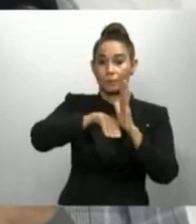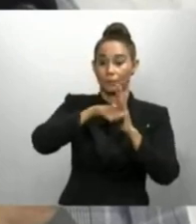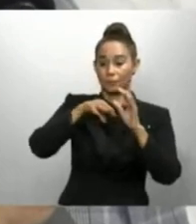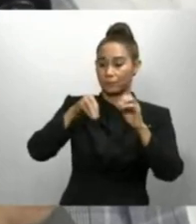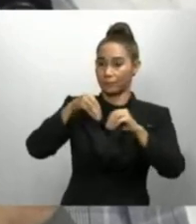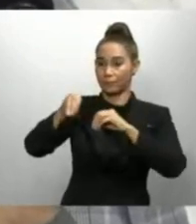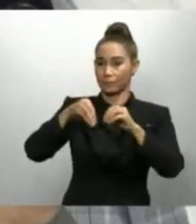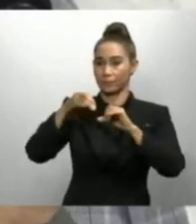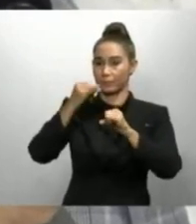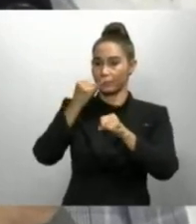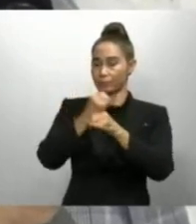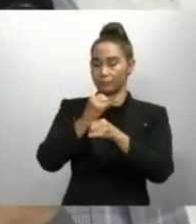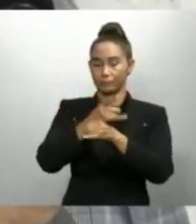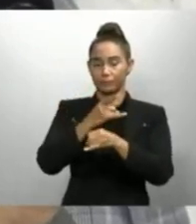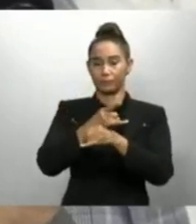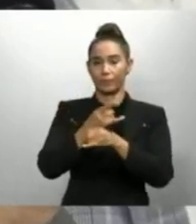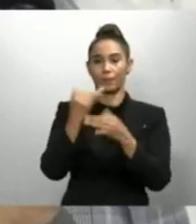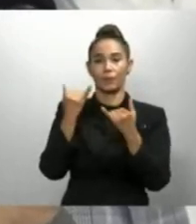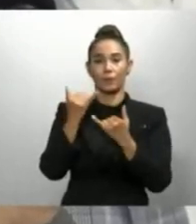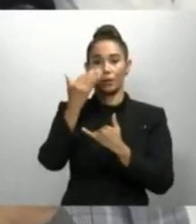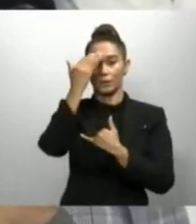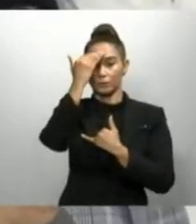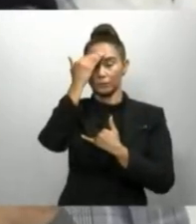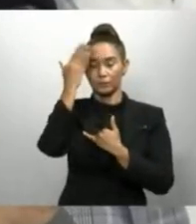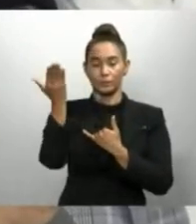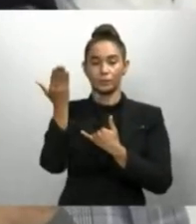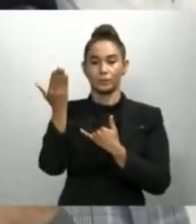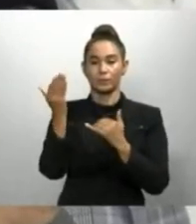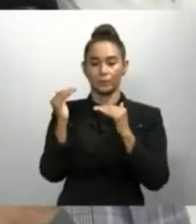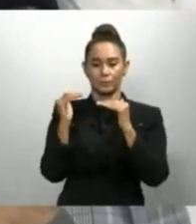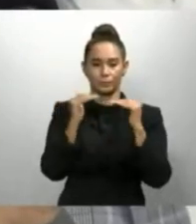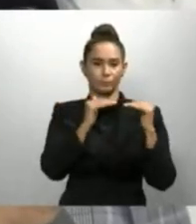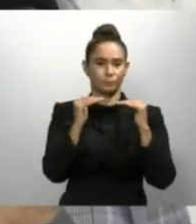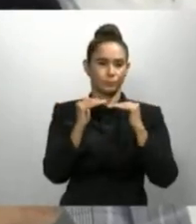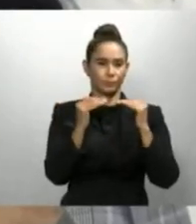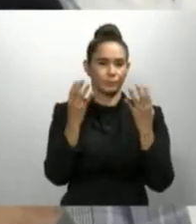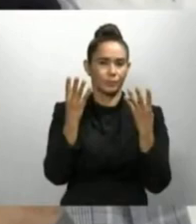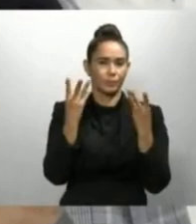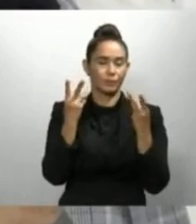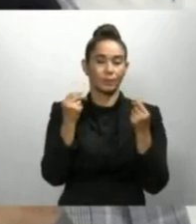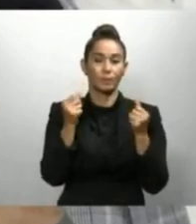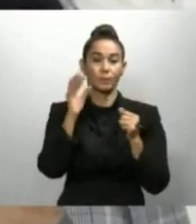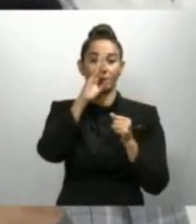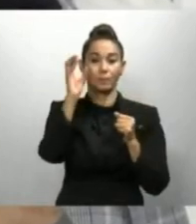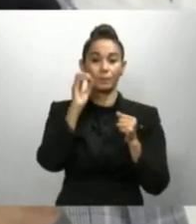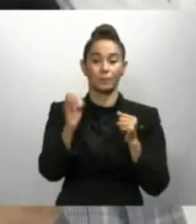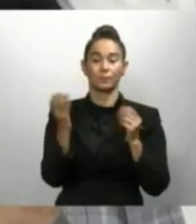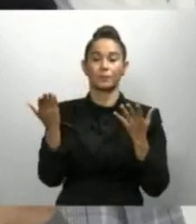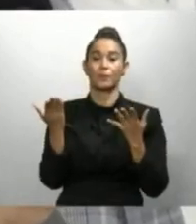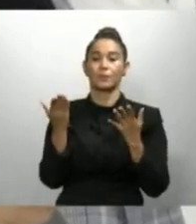tanto, no tenemos en este momento una medición de cuál ha sido el impacto